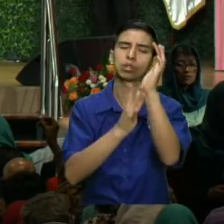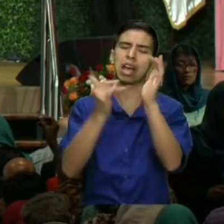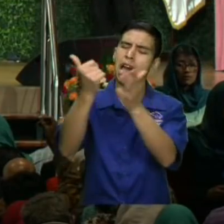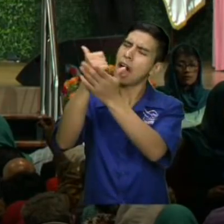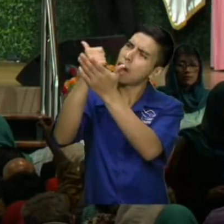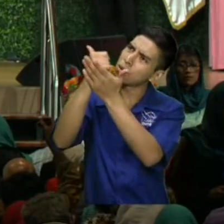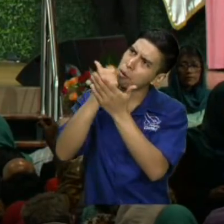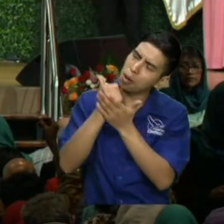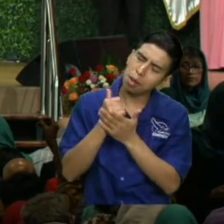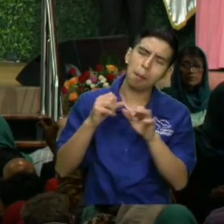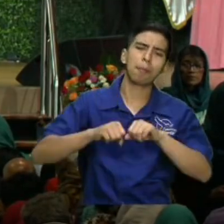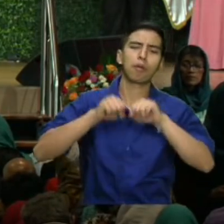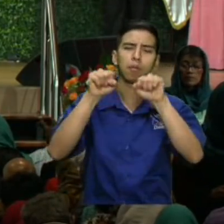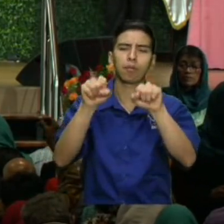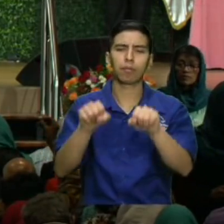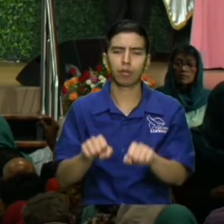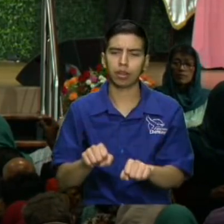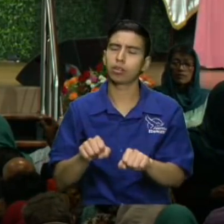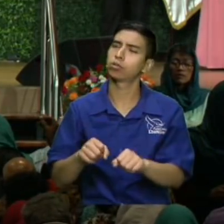Ayúdanos a poderlos bendecir.